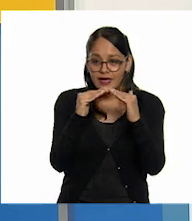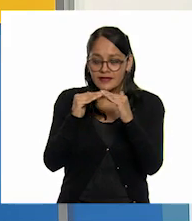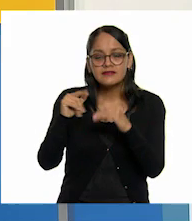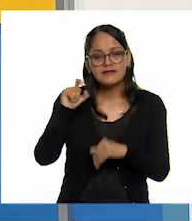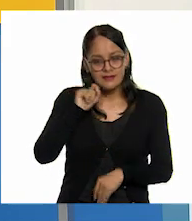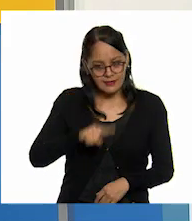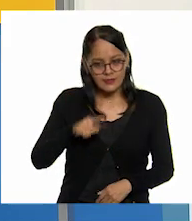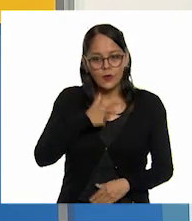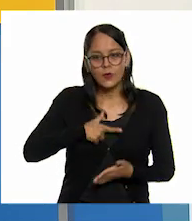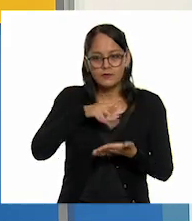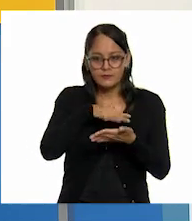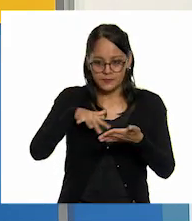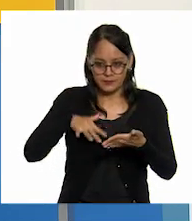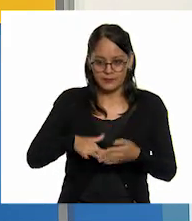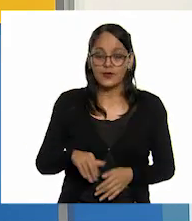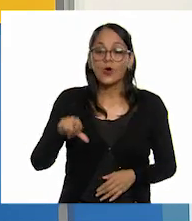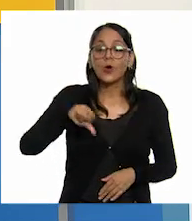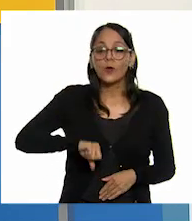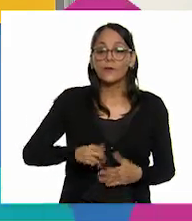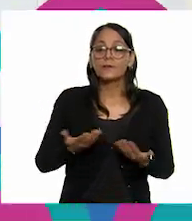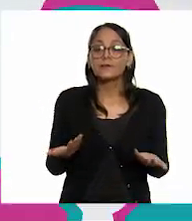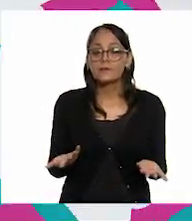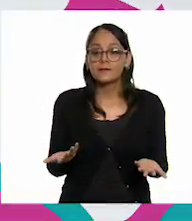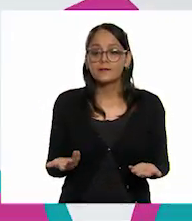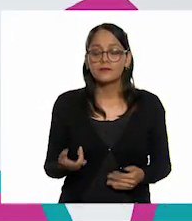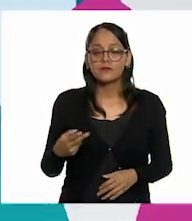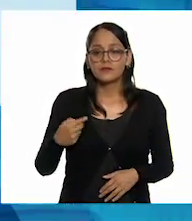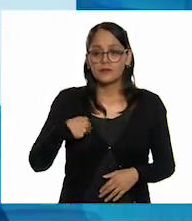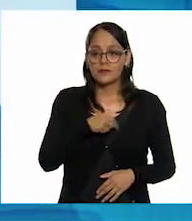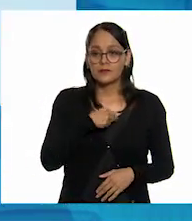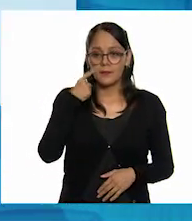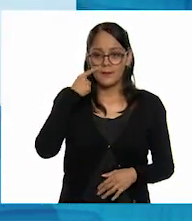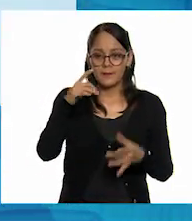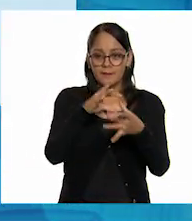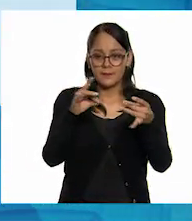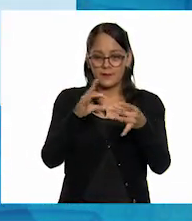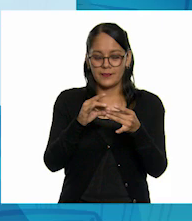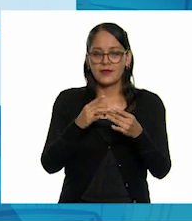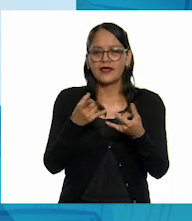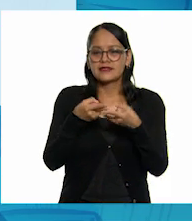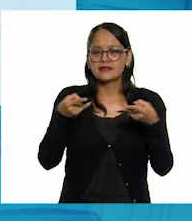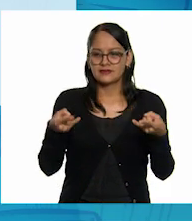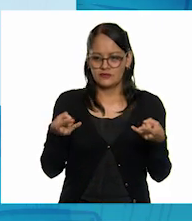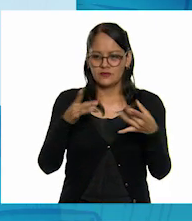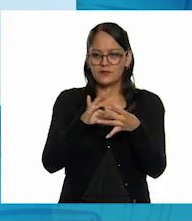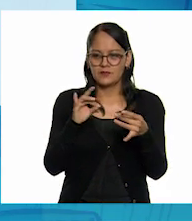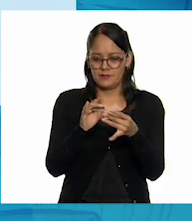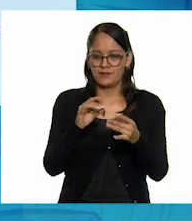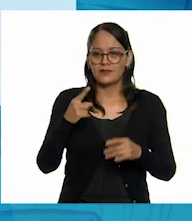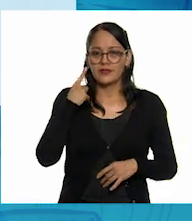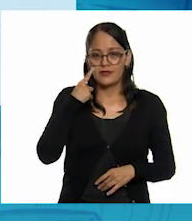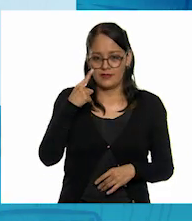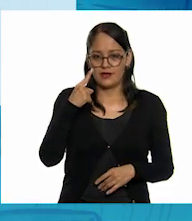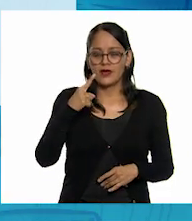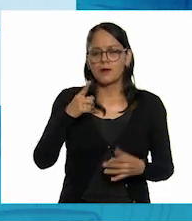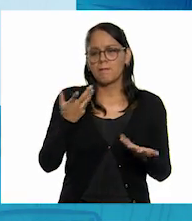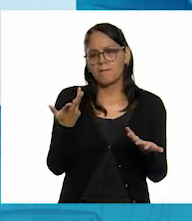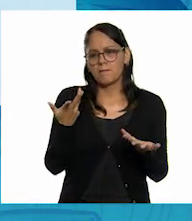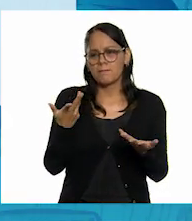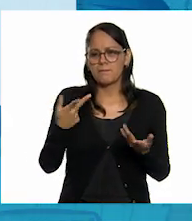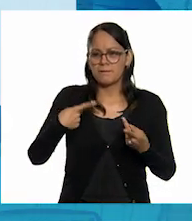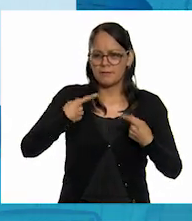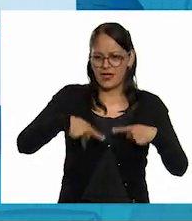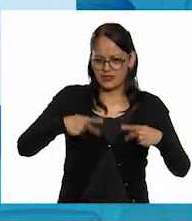lectura. El día de hoy, entonces, vamos a reconstruir la trama, los espacios y las características de